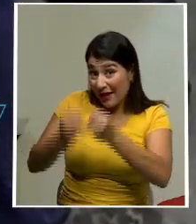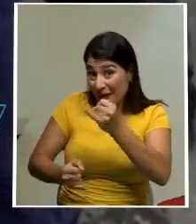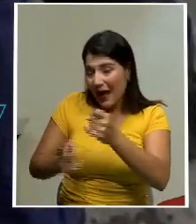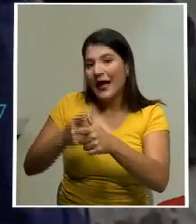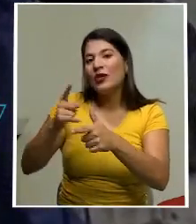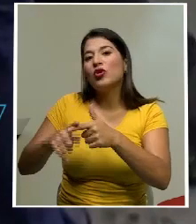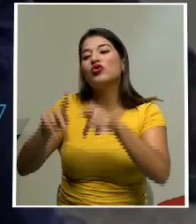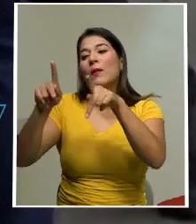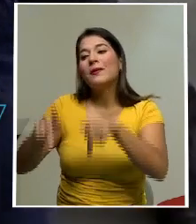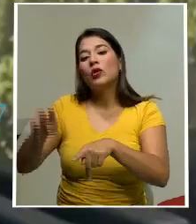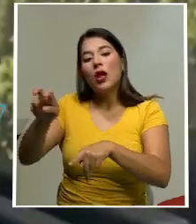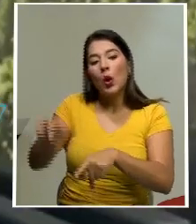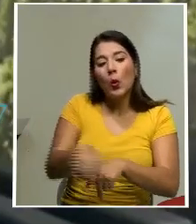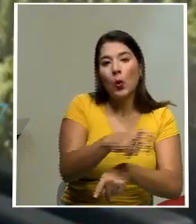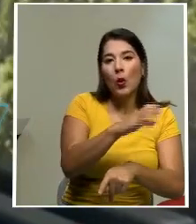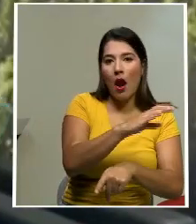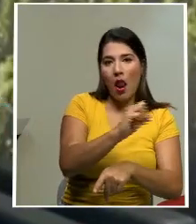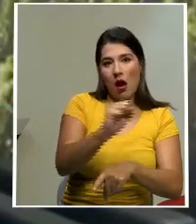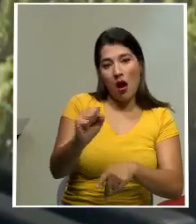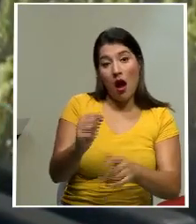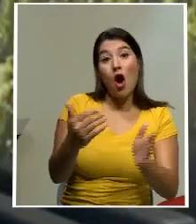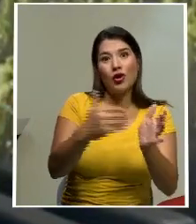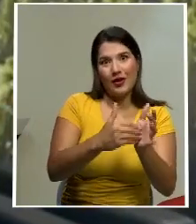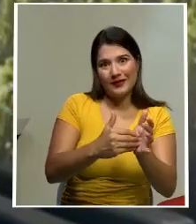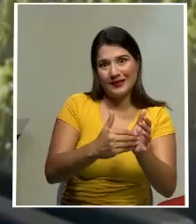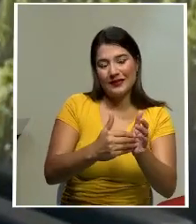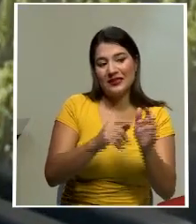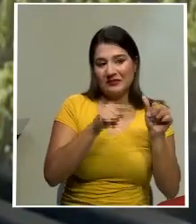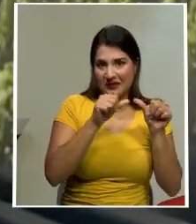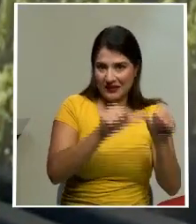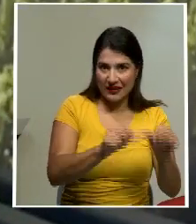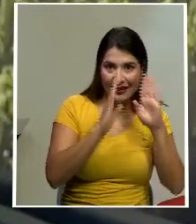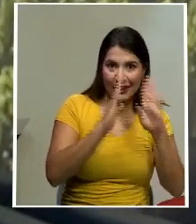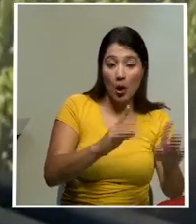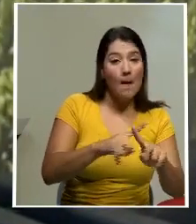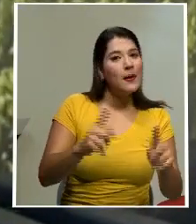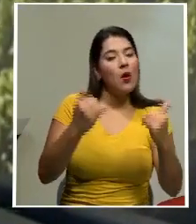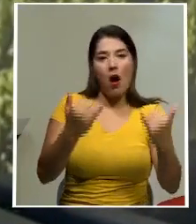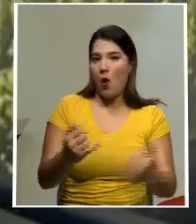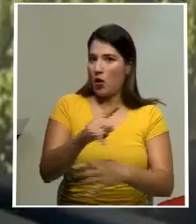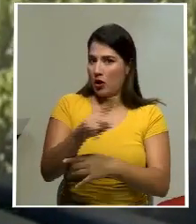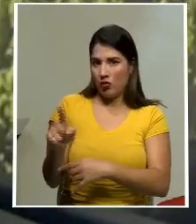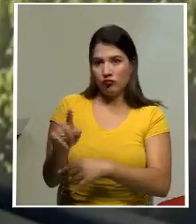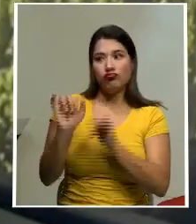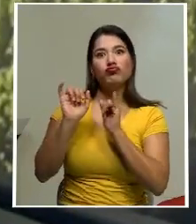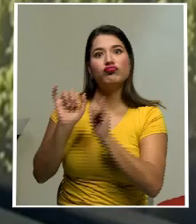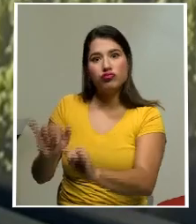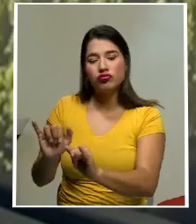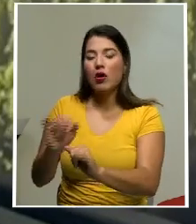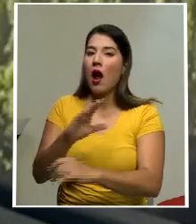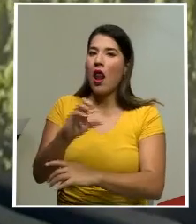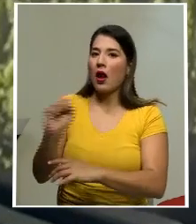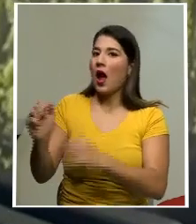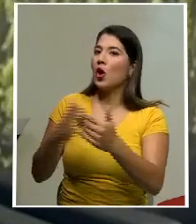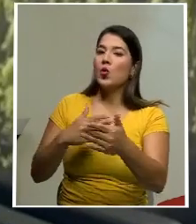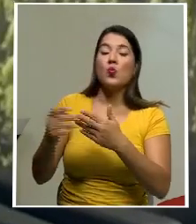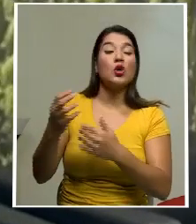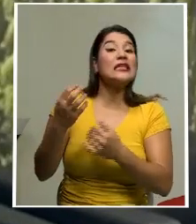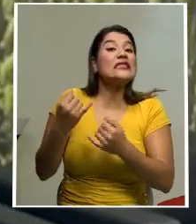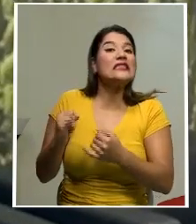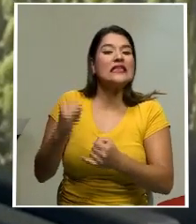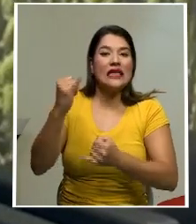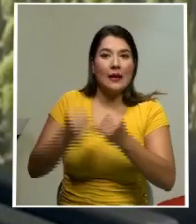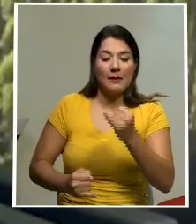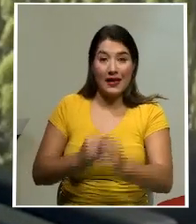que tiene un límite de cobertura de 6 millones de colones y que por ley solamente podría duplicarse en 3 de los